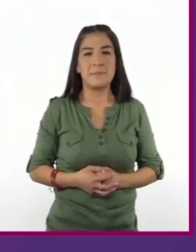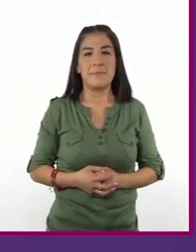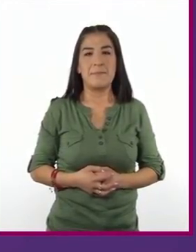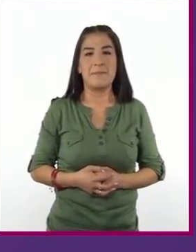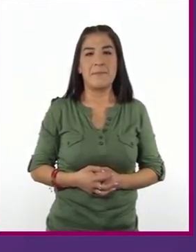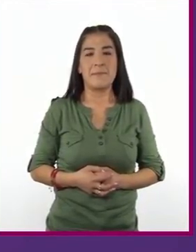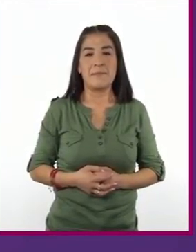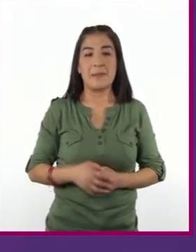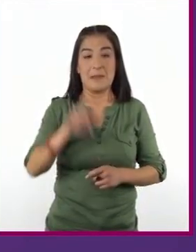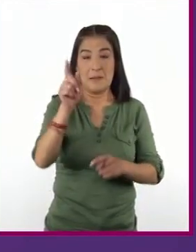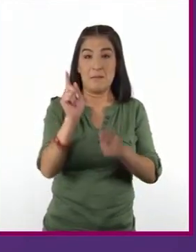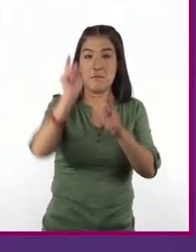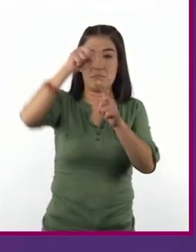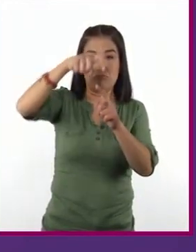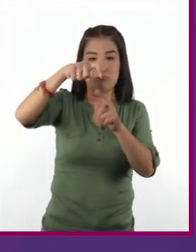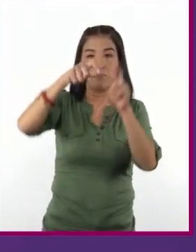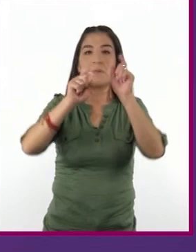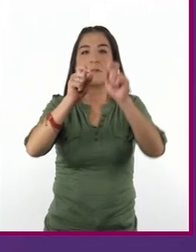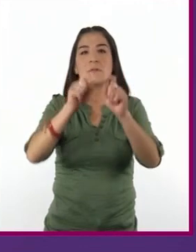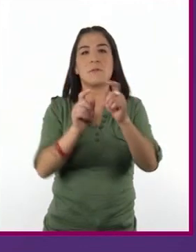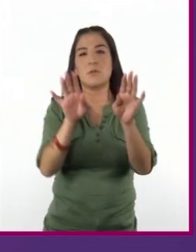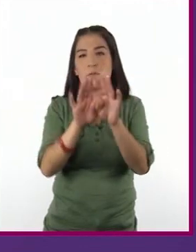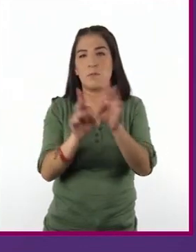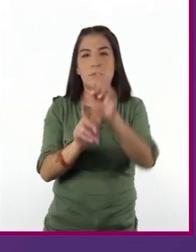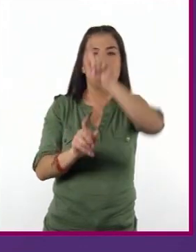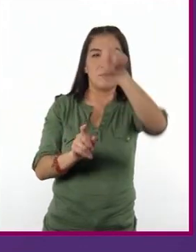Generalmente con un gancho en cada extremo.